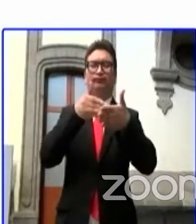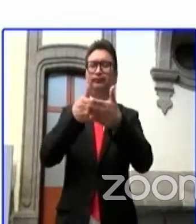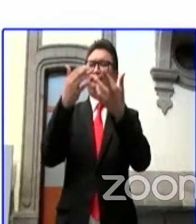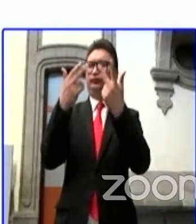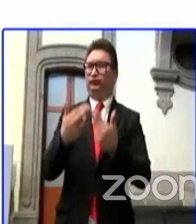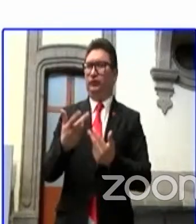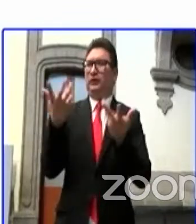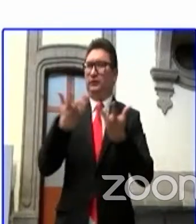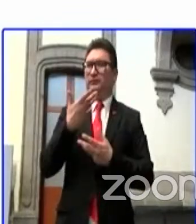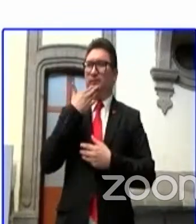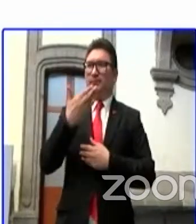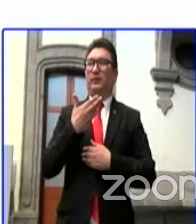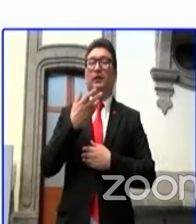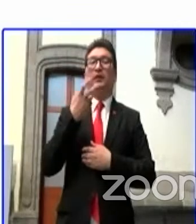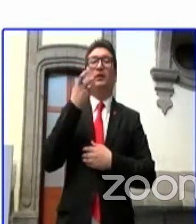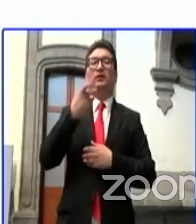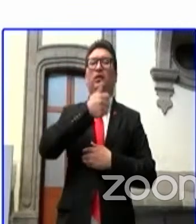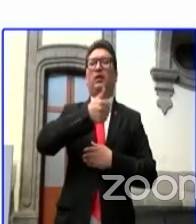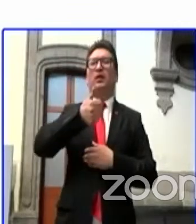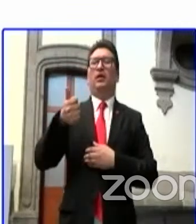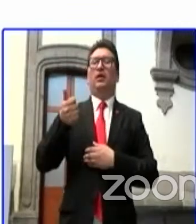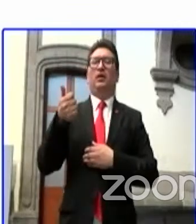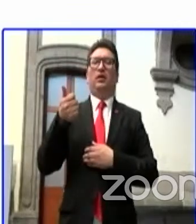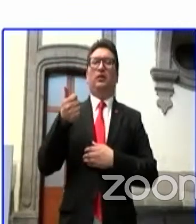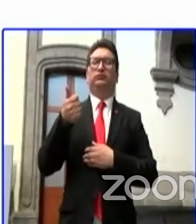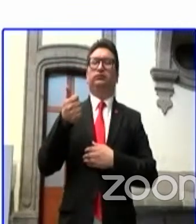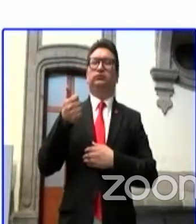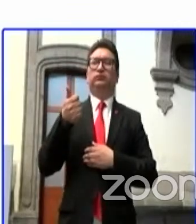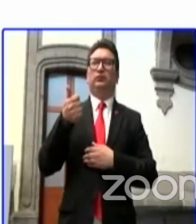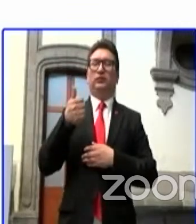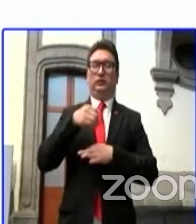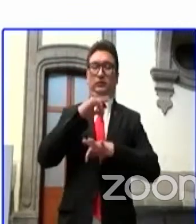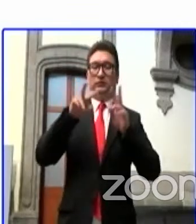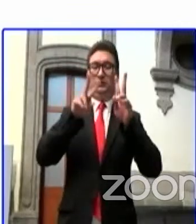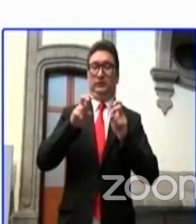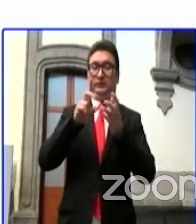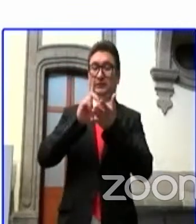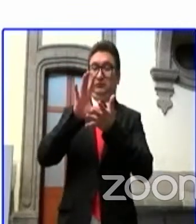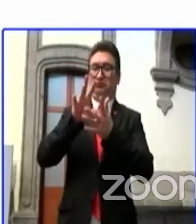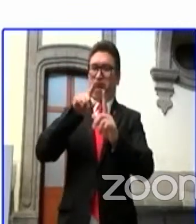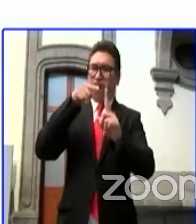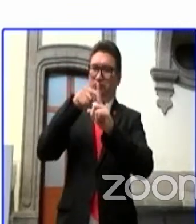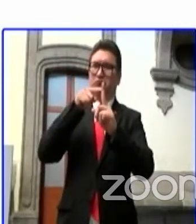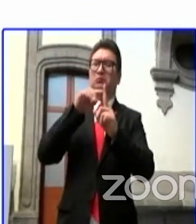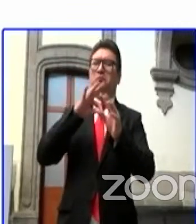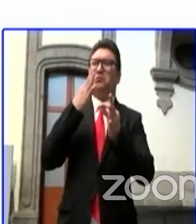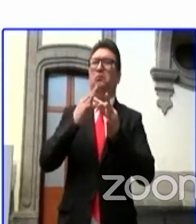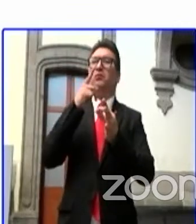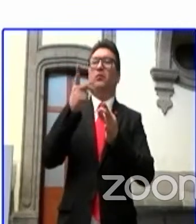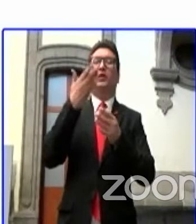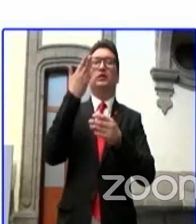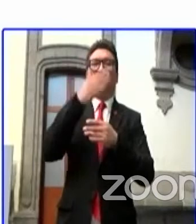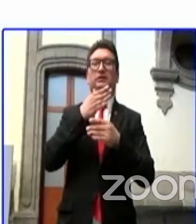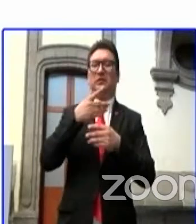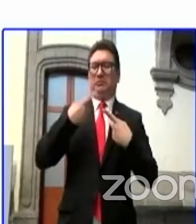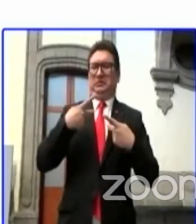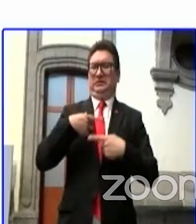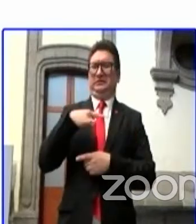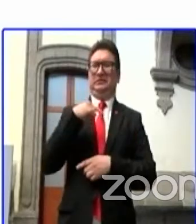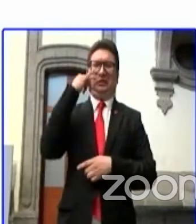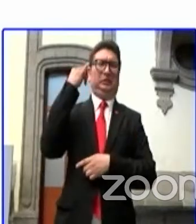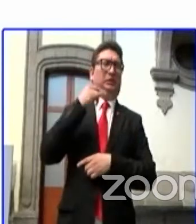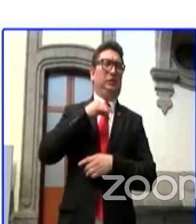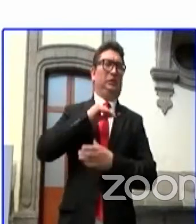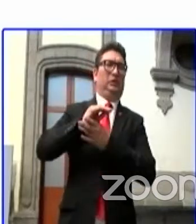y sobre todo que abracen a la discapacidad como bandera, en donde se elimine la indiferencia y sobre todo